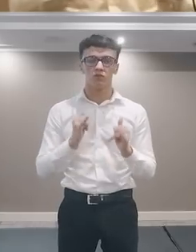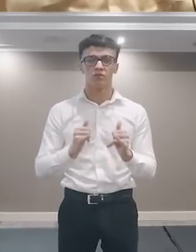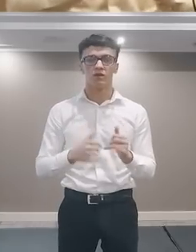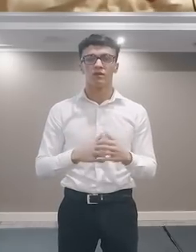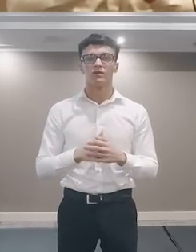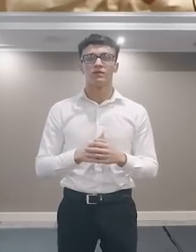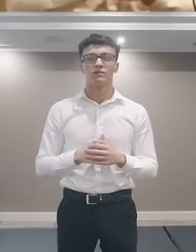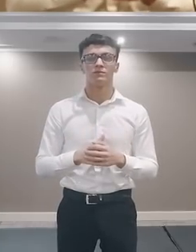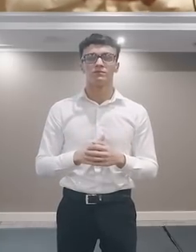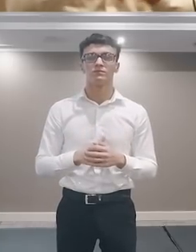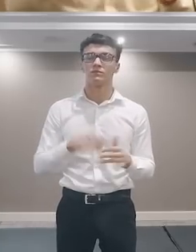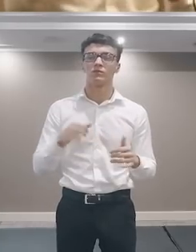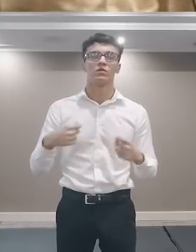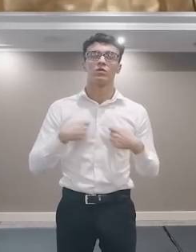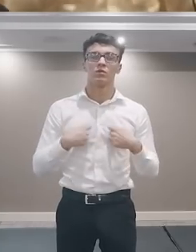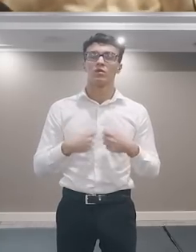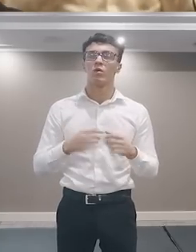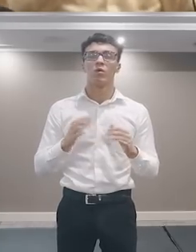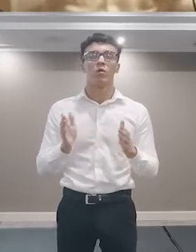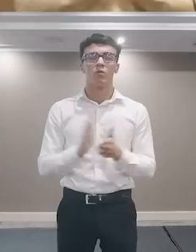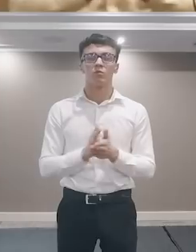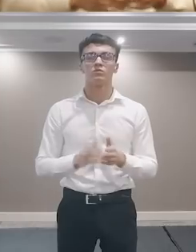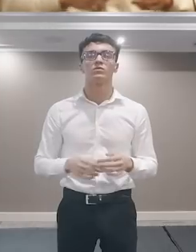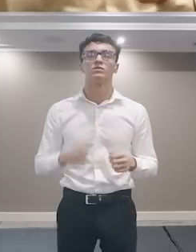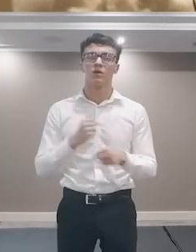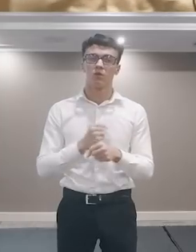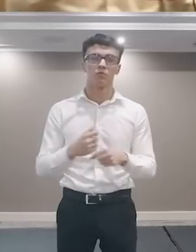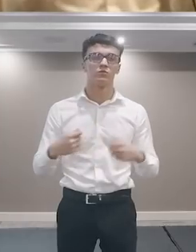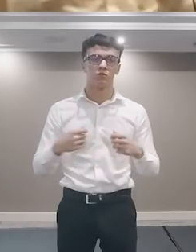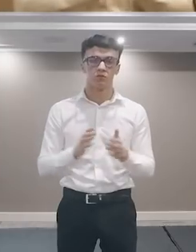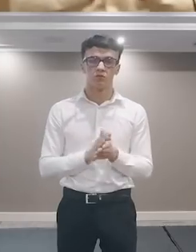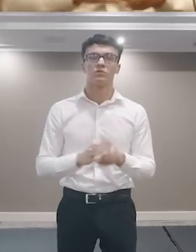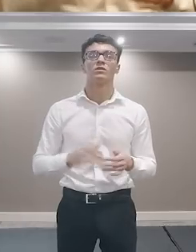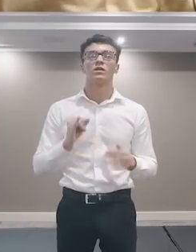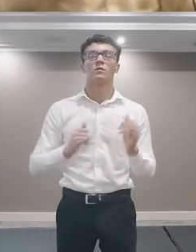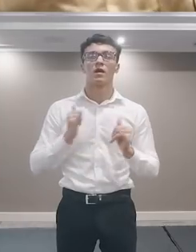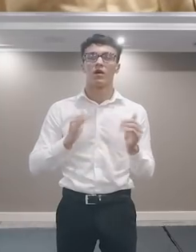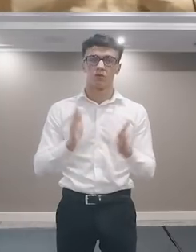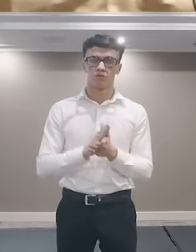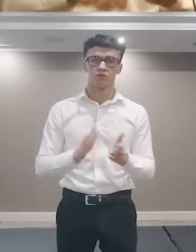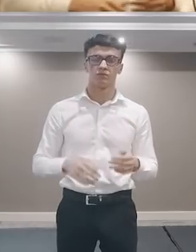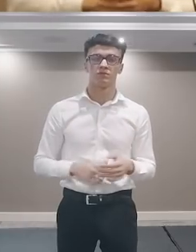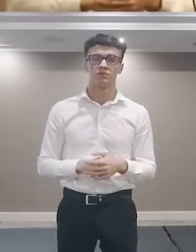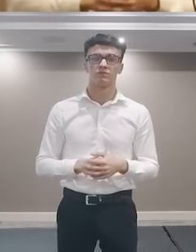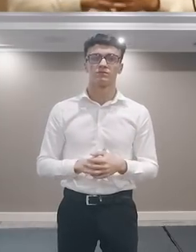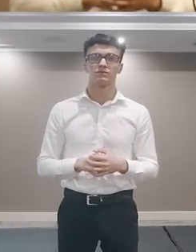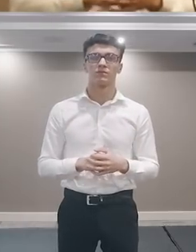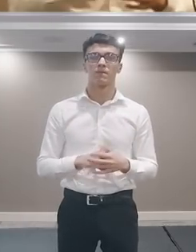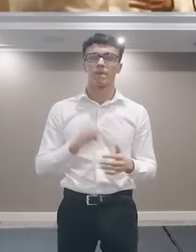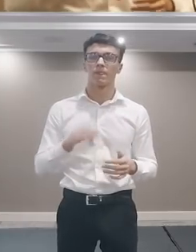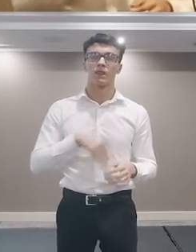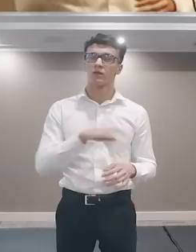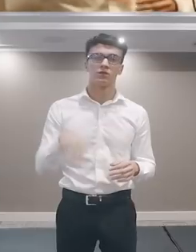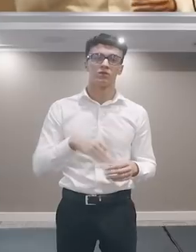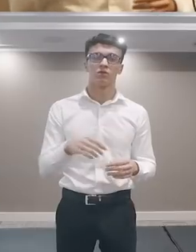porque al final hemos convivido o hemos convivido juntos trabajamos juntos viajamos juntos hacemos todo prácticamente y eso